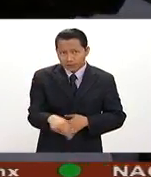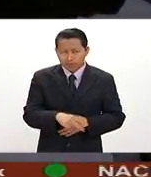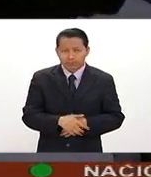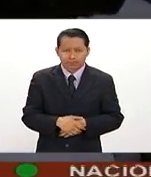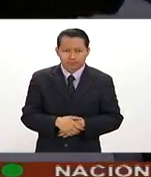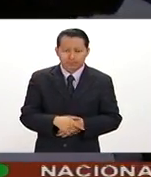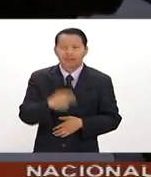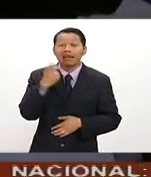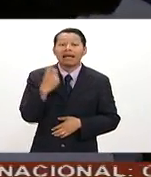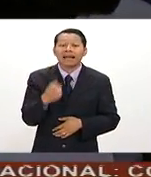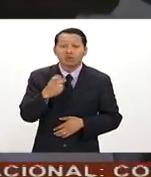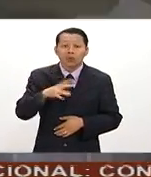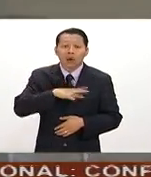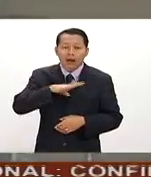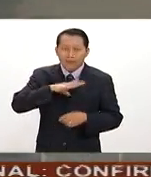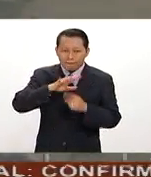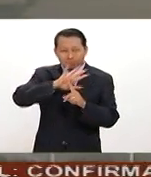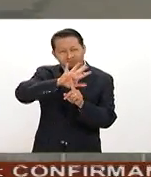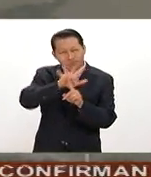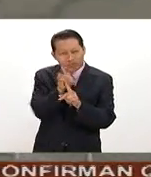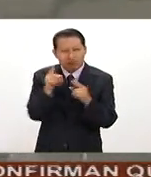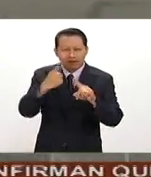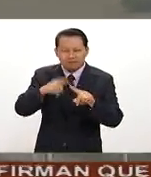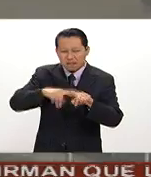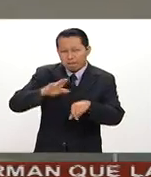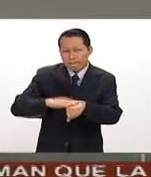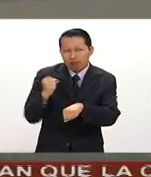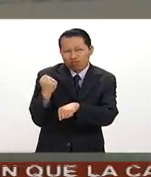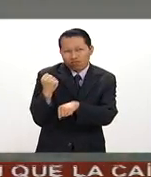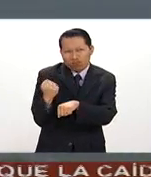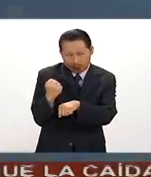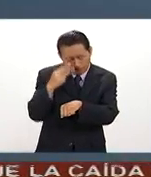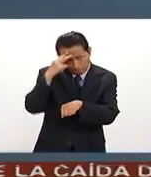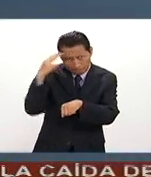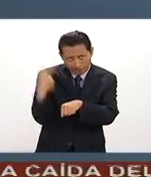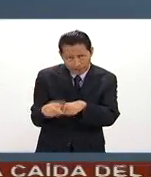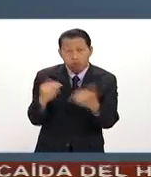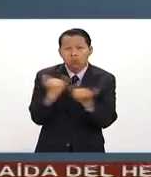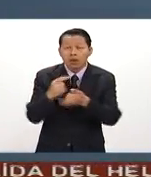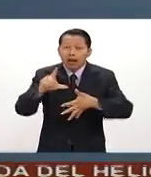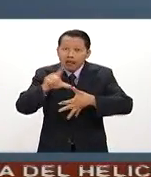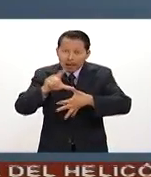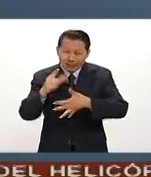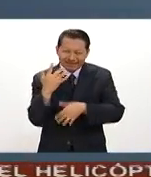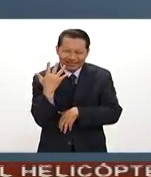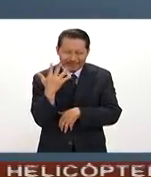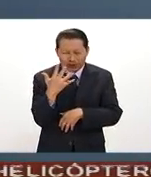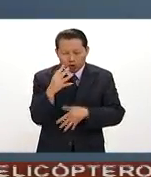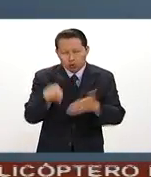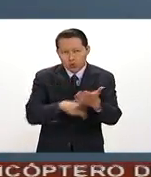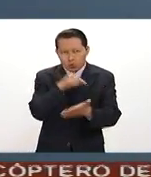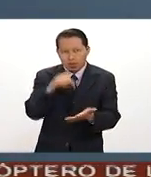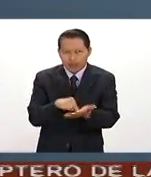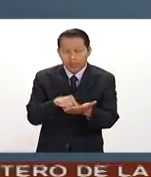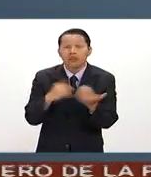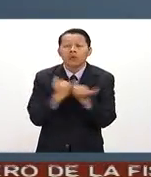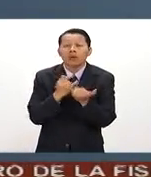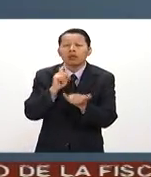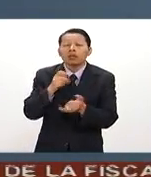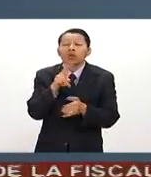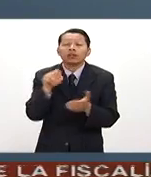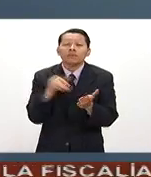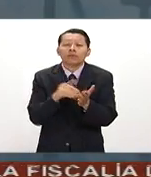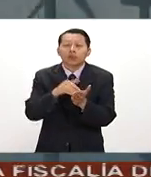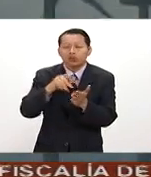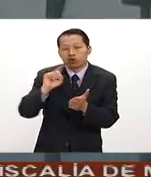complejo eólico más grande de México y uno de los 5 más grandes en América Latina, e implicó una inversión de $650 millones de